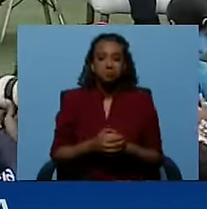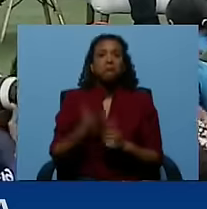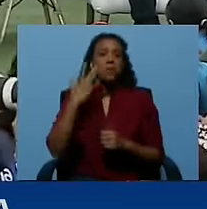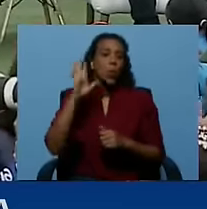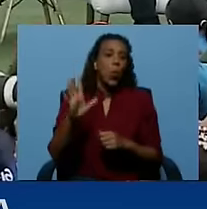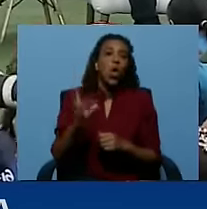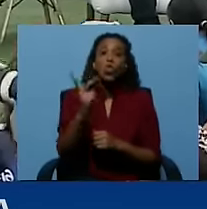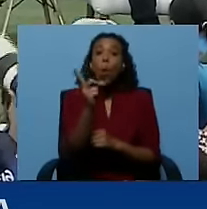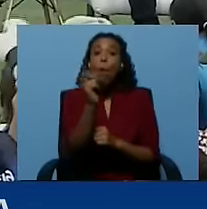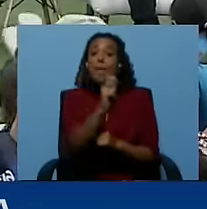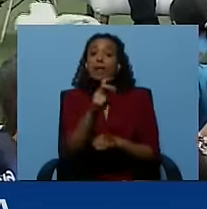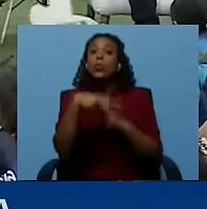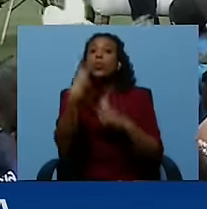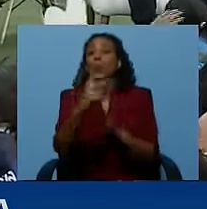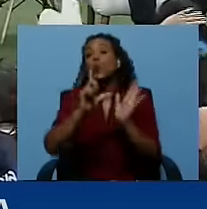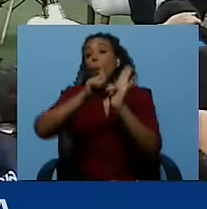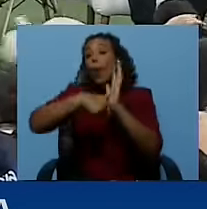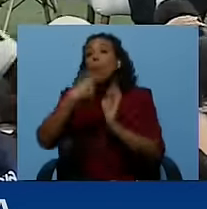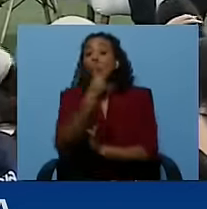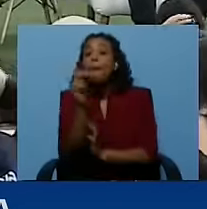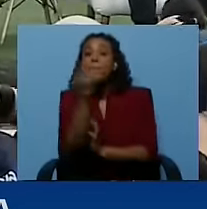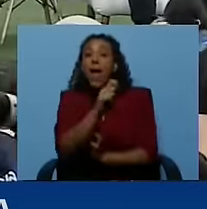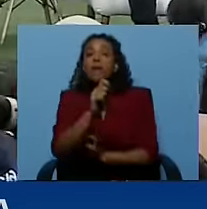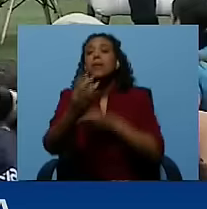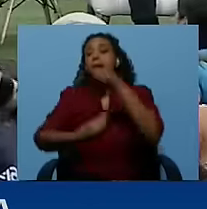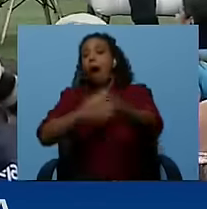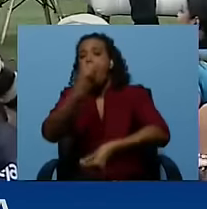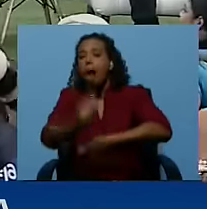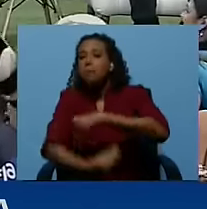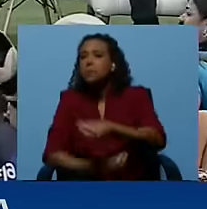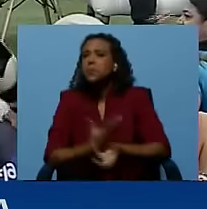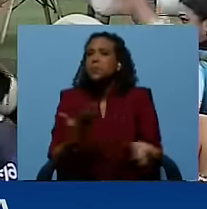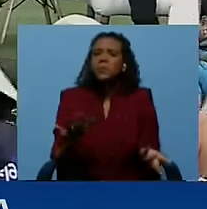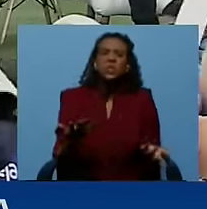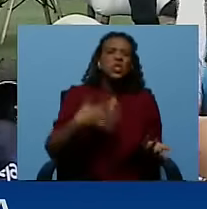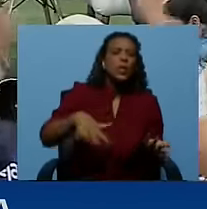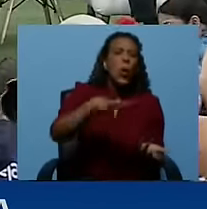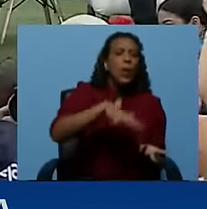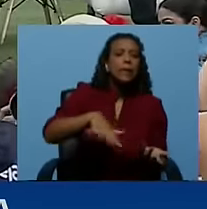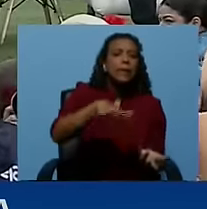Y 2 meses después, los hacemos